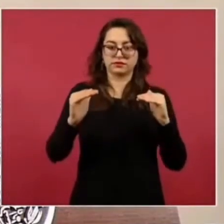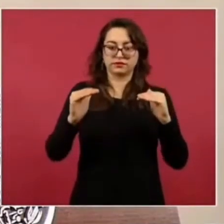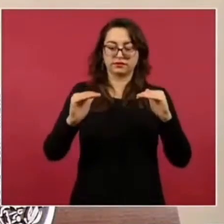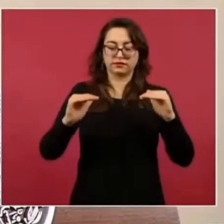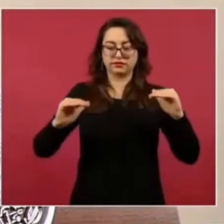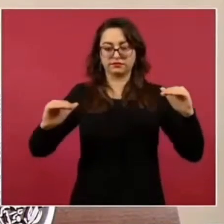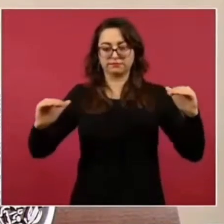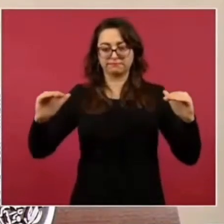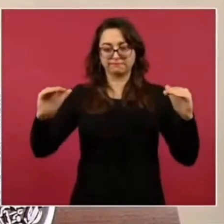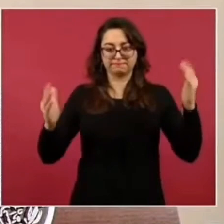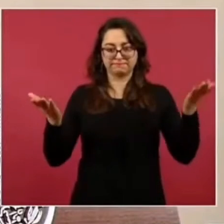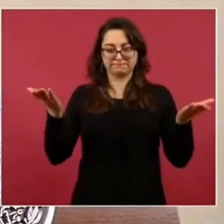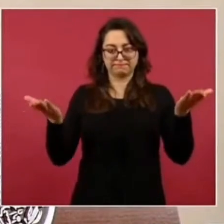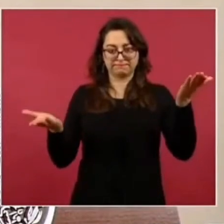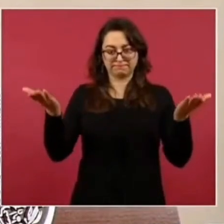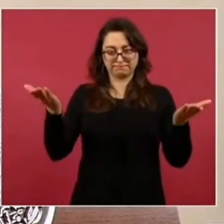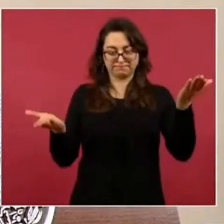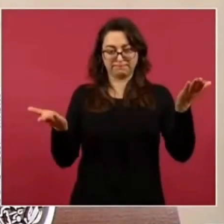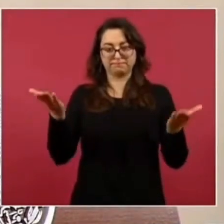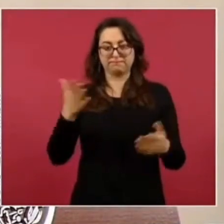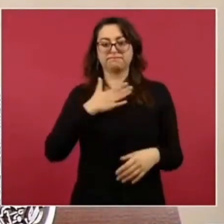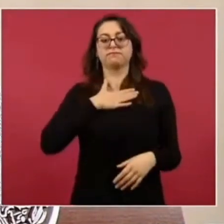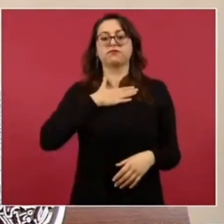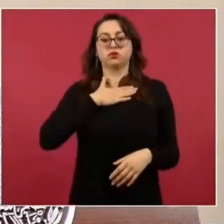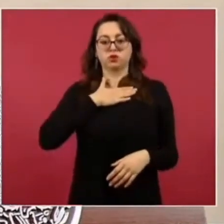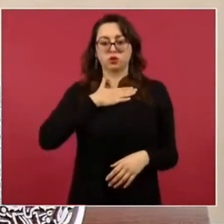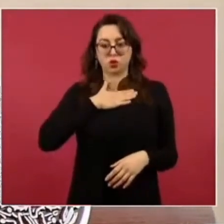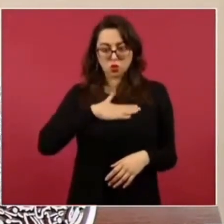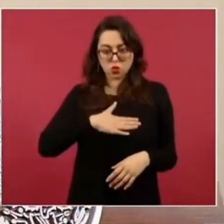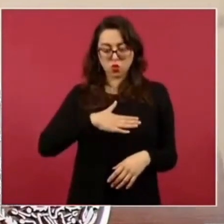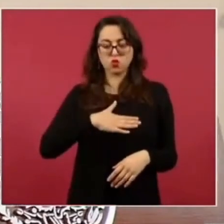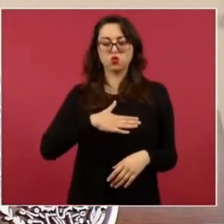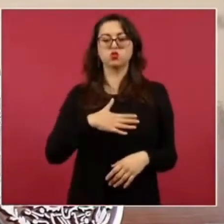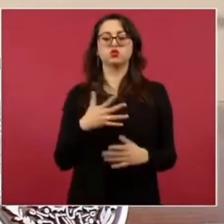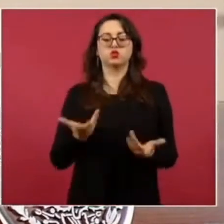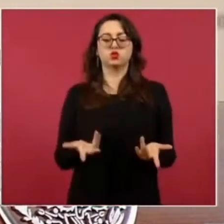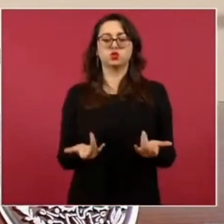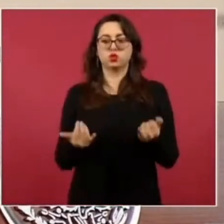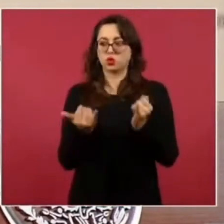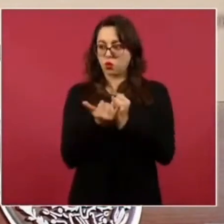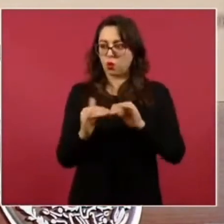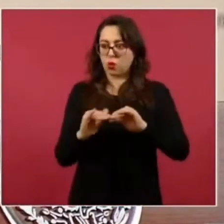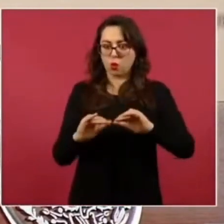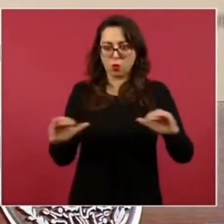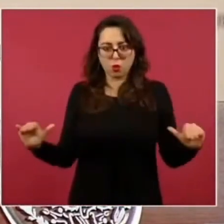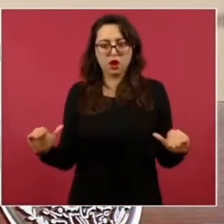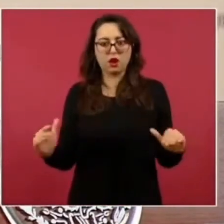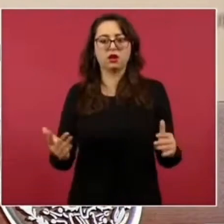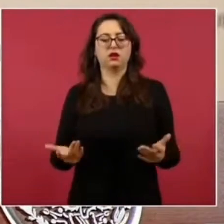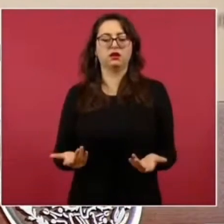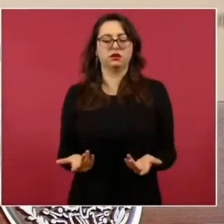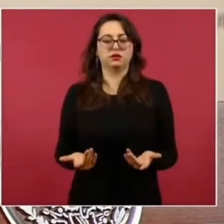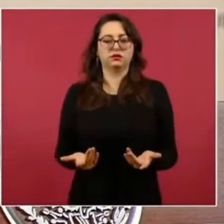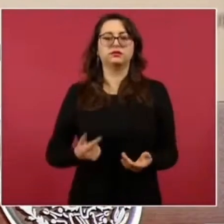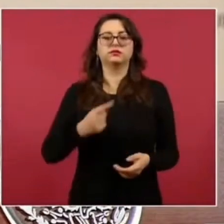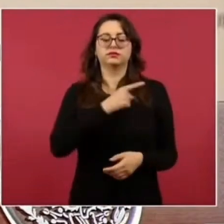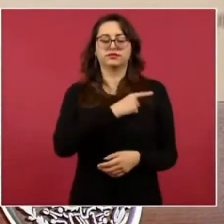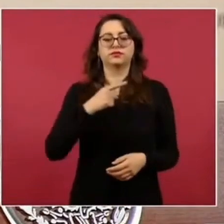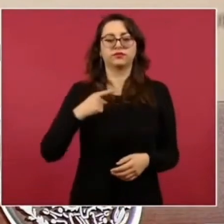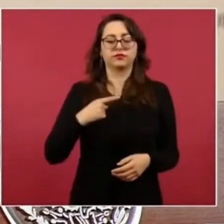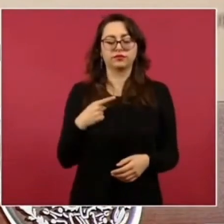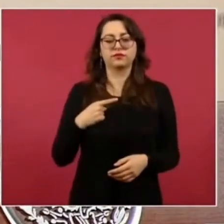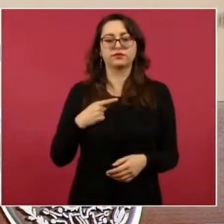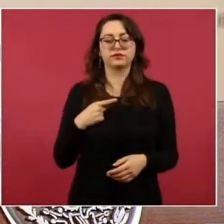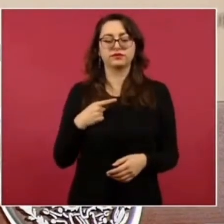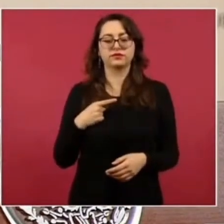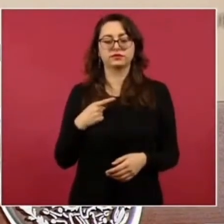volviendo más justo, más igualitario el crecimiento de la economía. Y tiene que